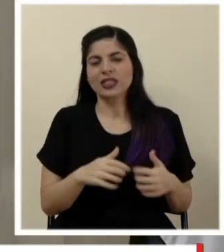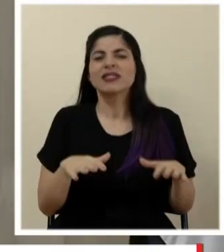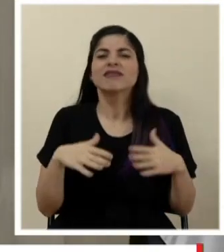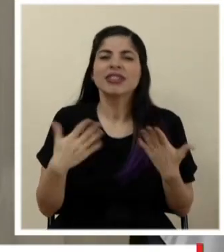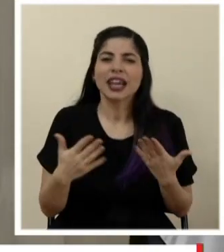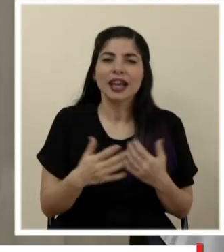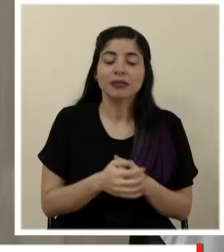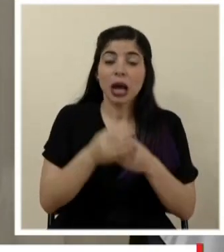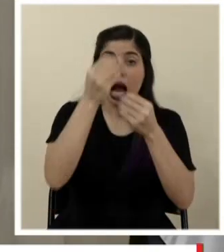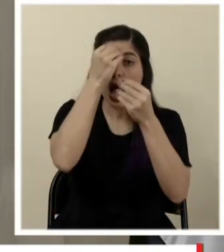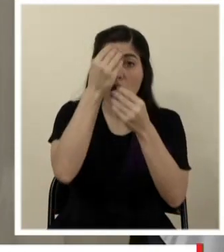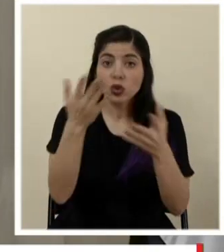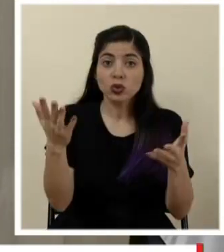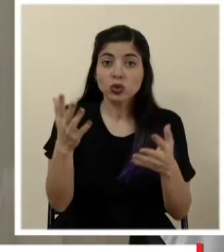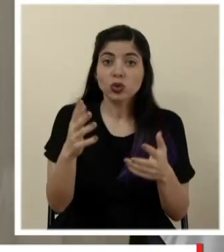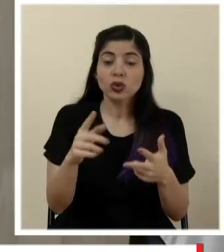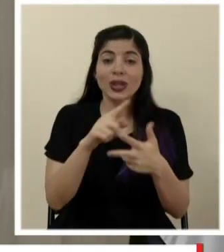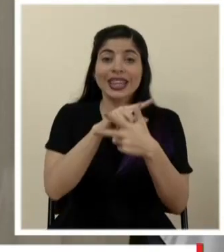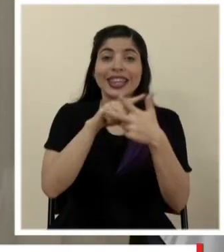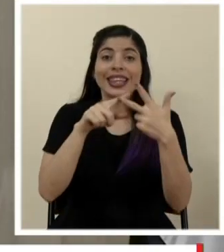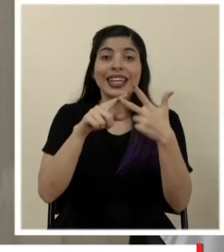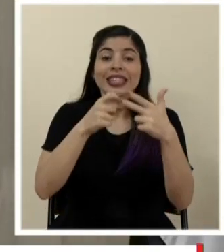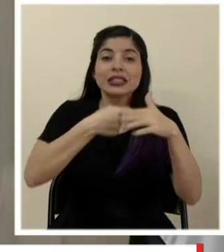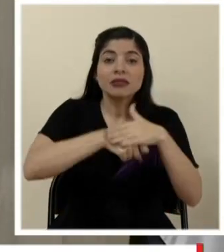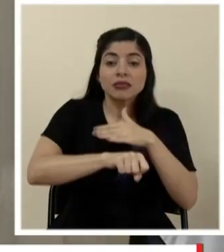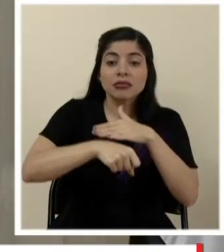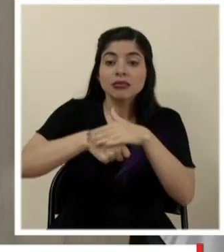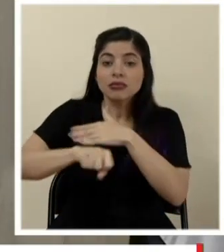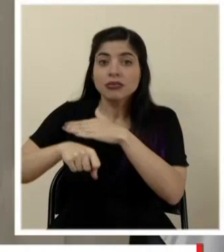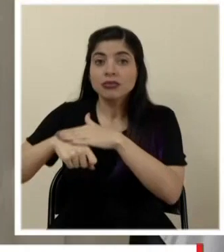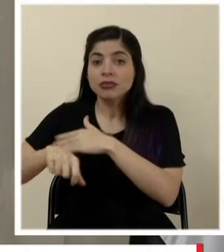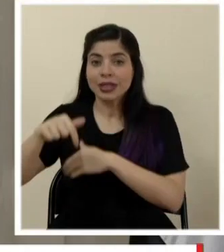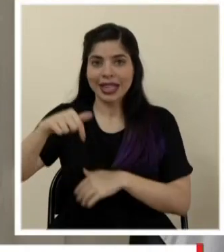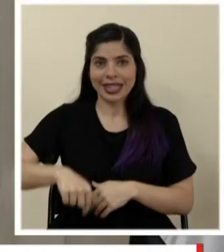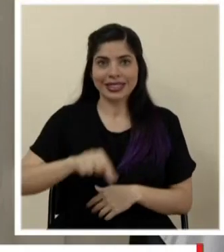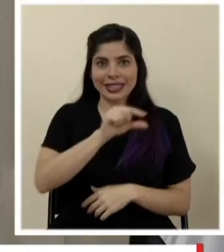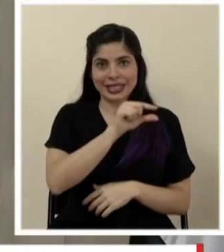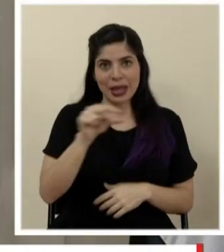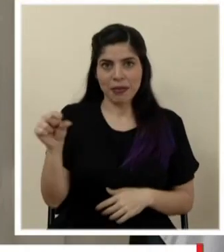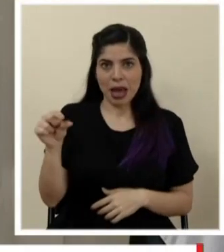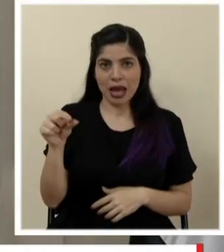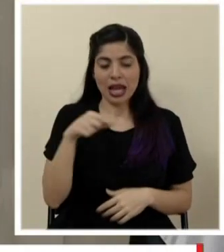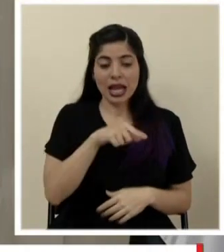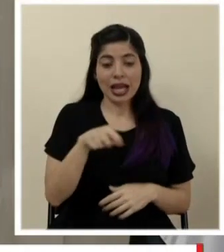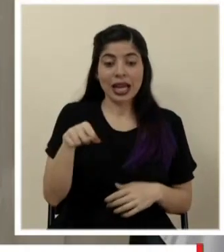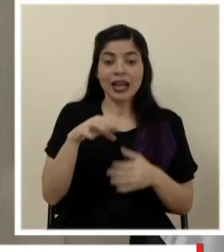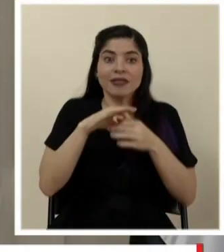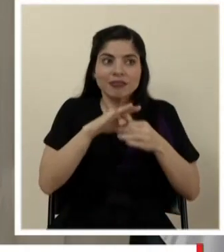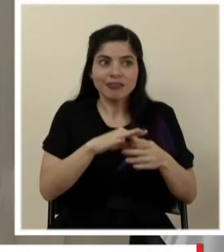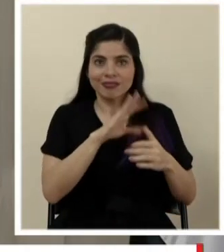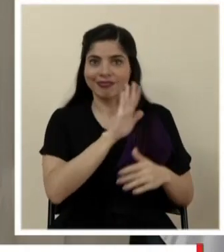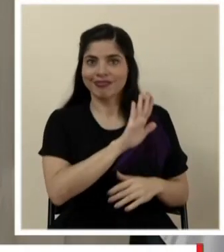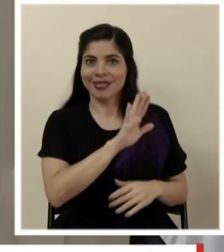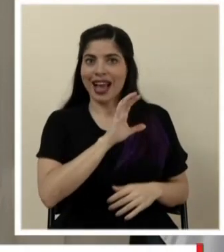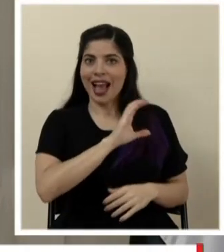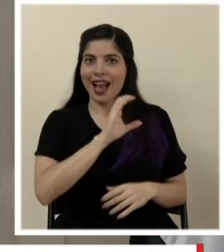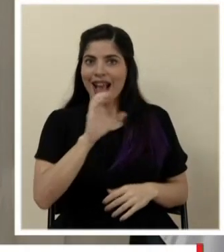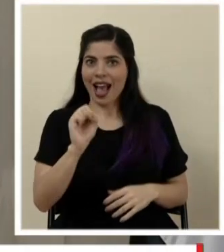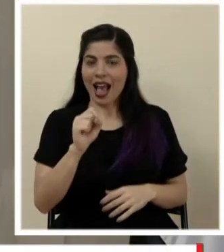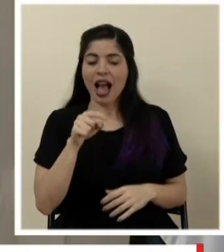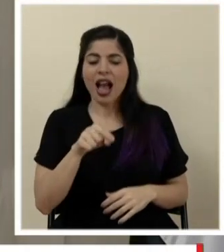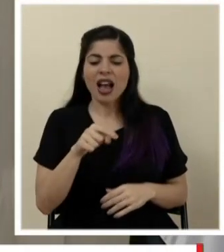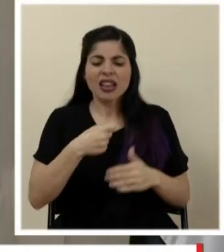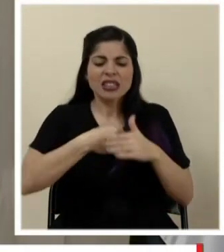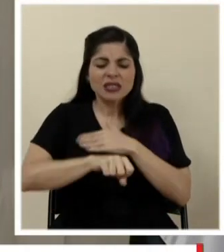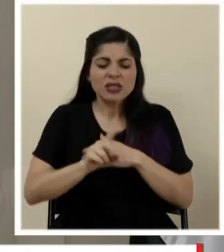anuncio de 3 nacimientos esta semana dentro de la Seguridad Social que han sido